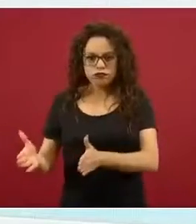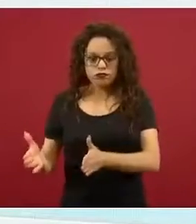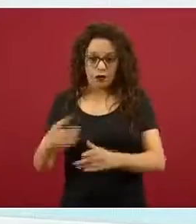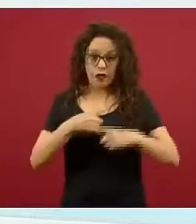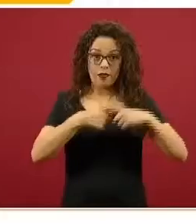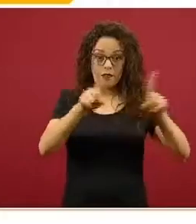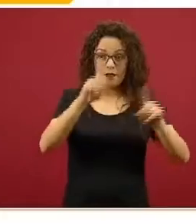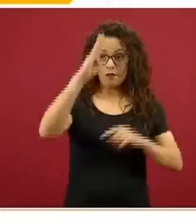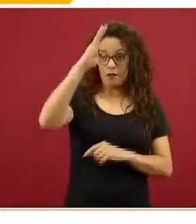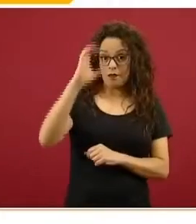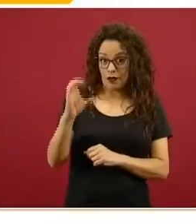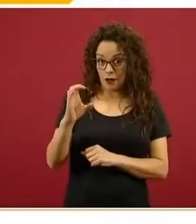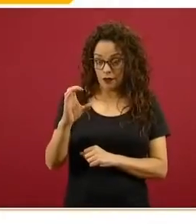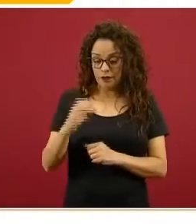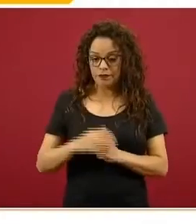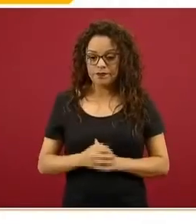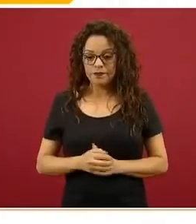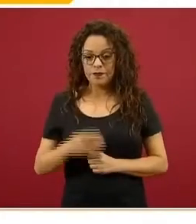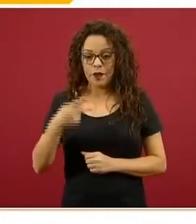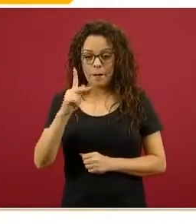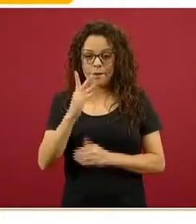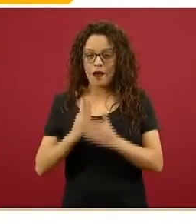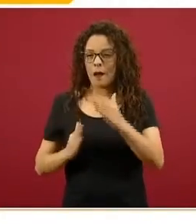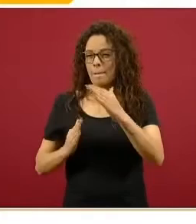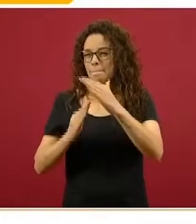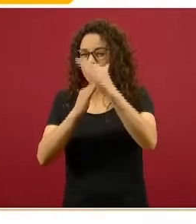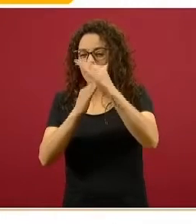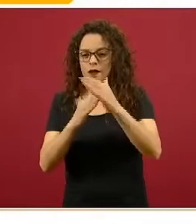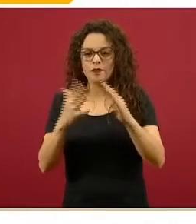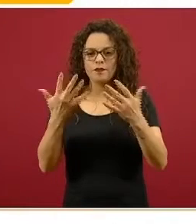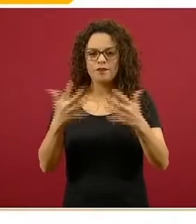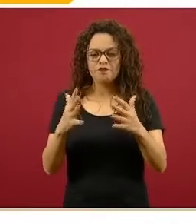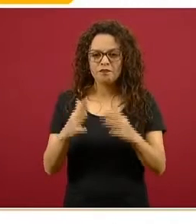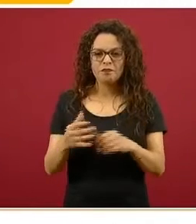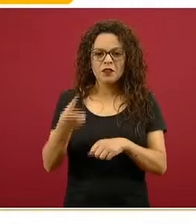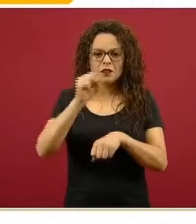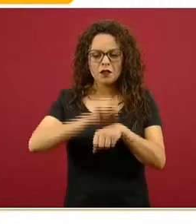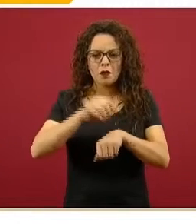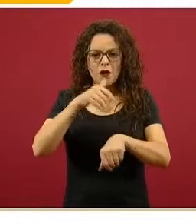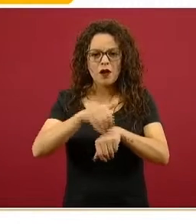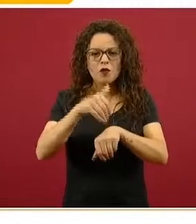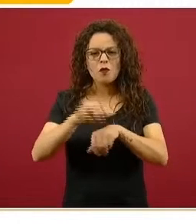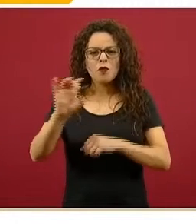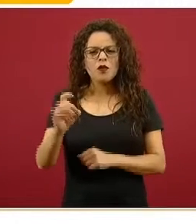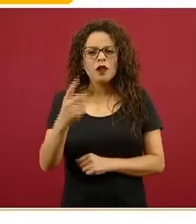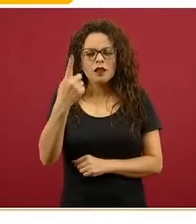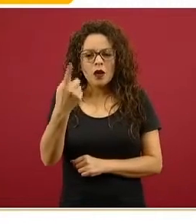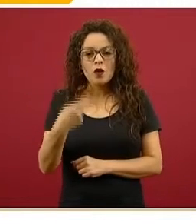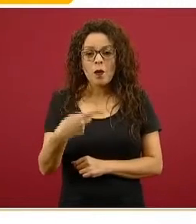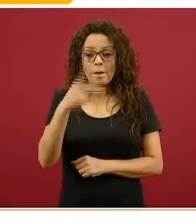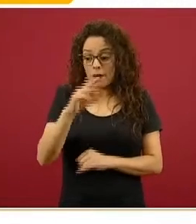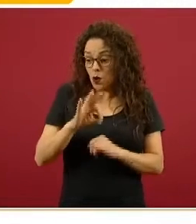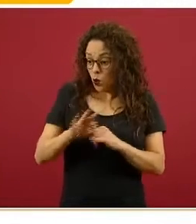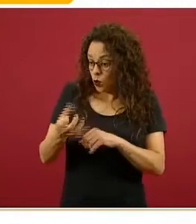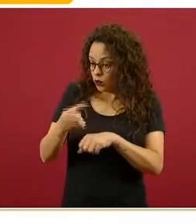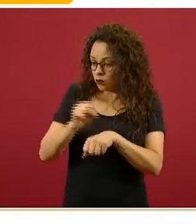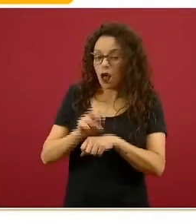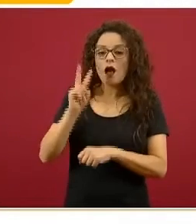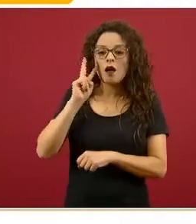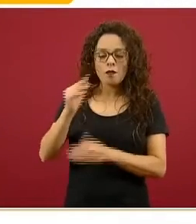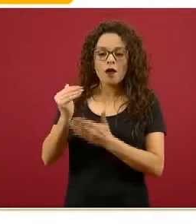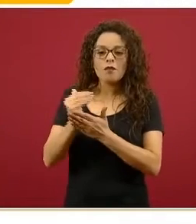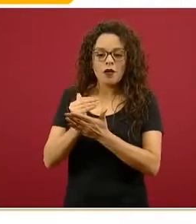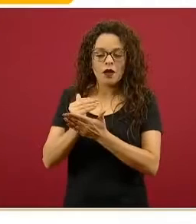California, y presentando su pico máximo más o menos alrededor de la semana 31, pero también en las últimas semanas se ha visto un descenso